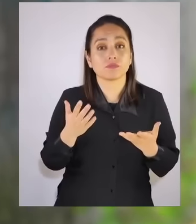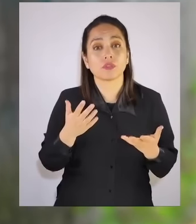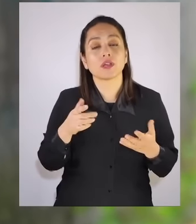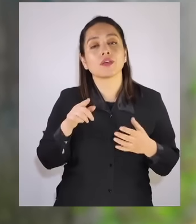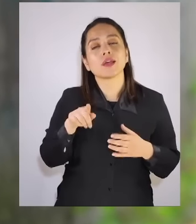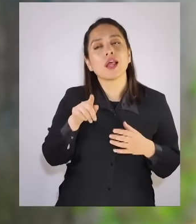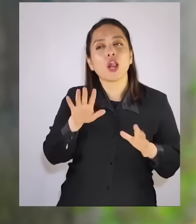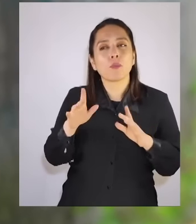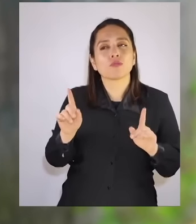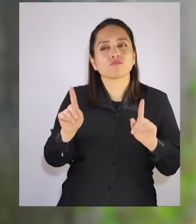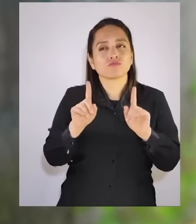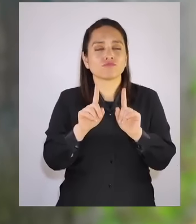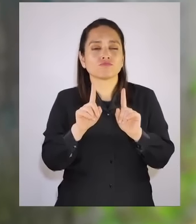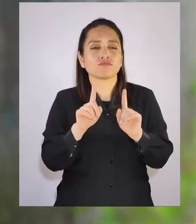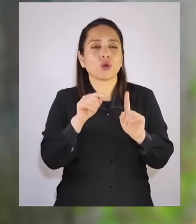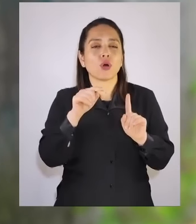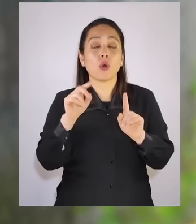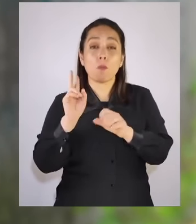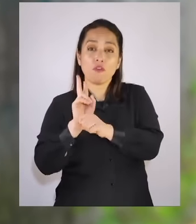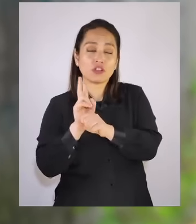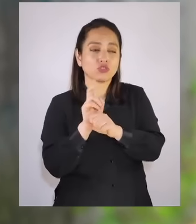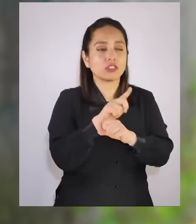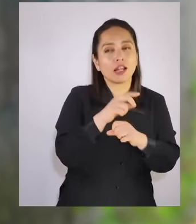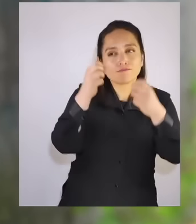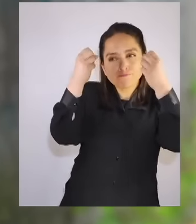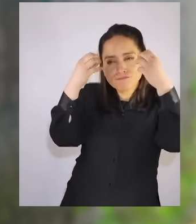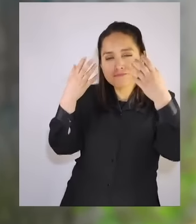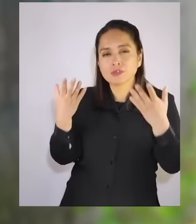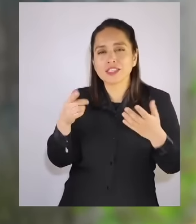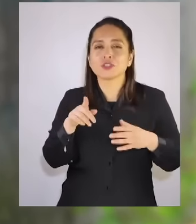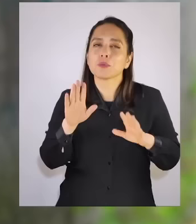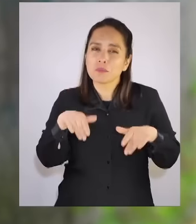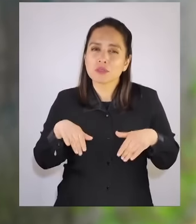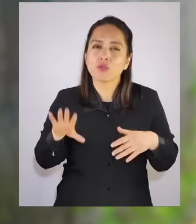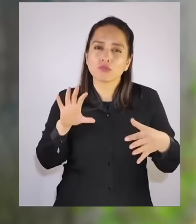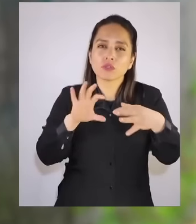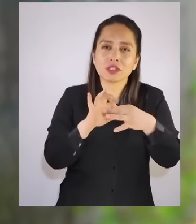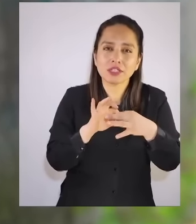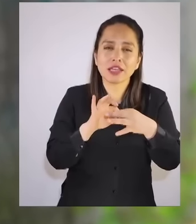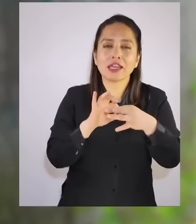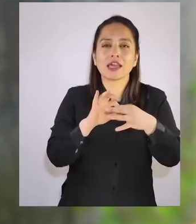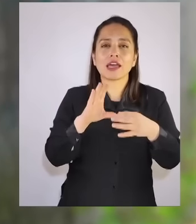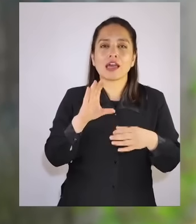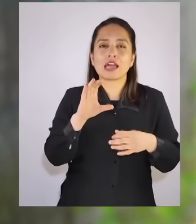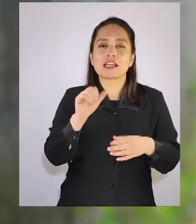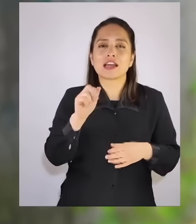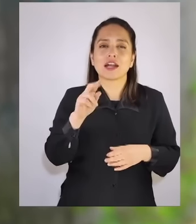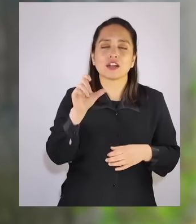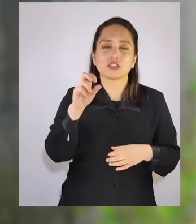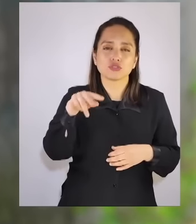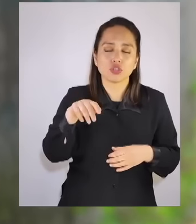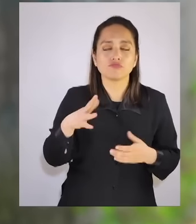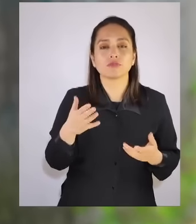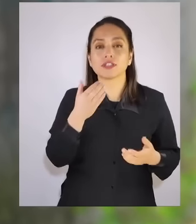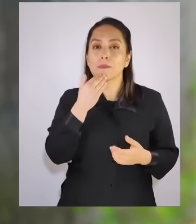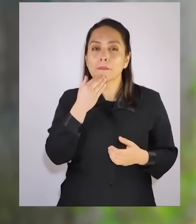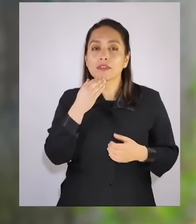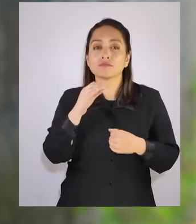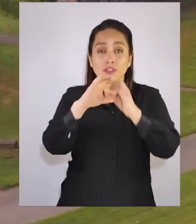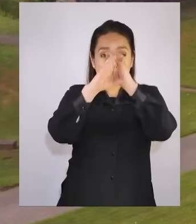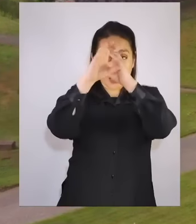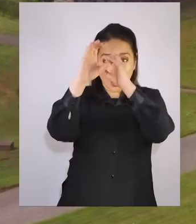su aprendiz, y eso nos da la conexión también con lo que hemos visto de Calton Hill y el telescopio de tránsito que se